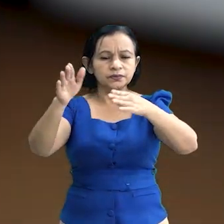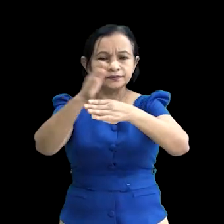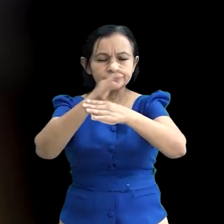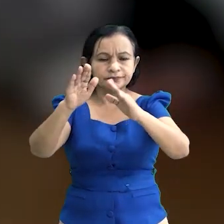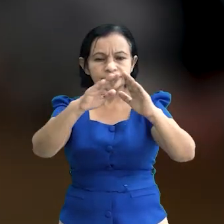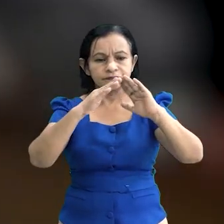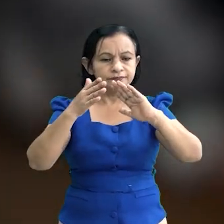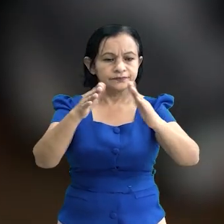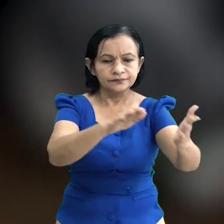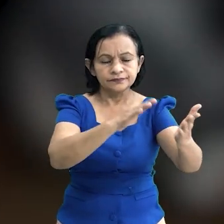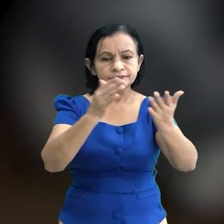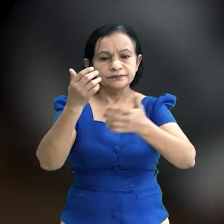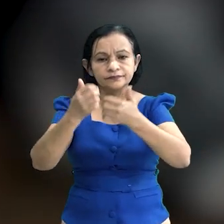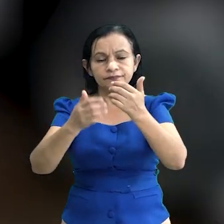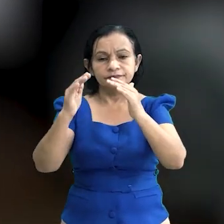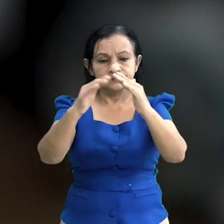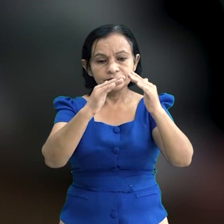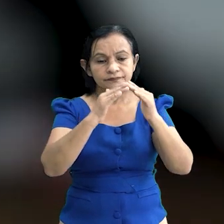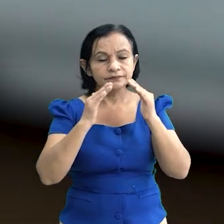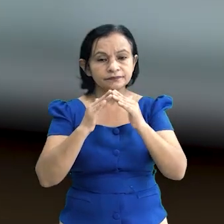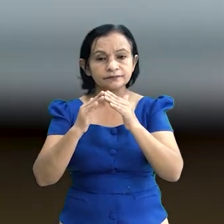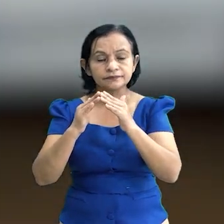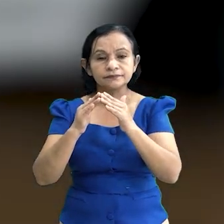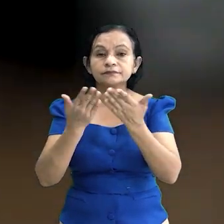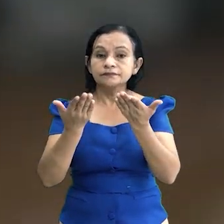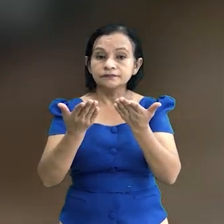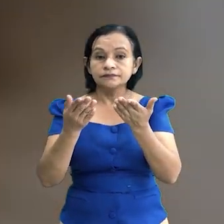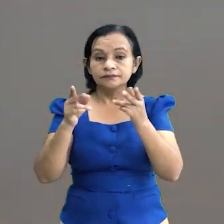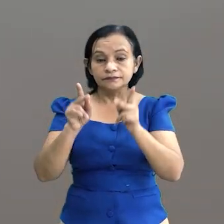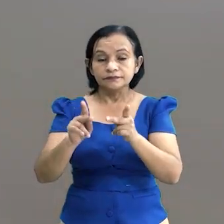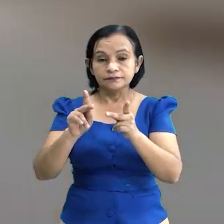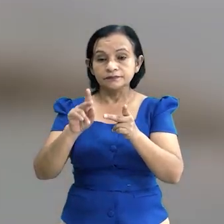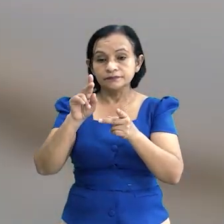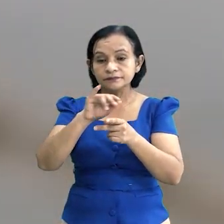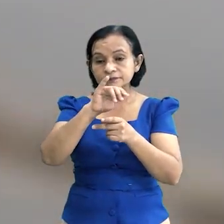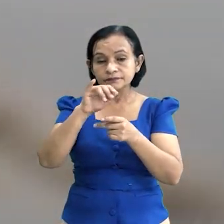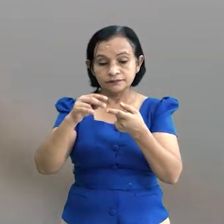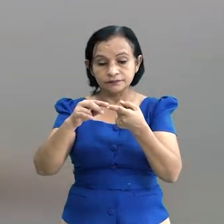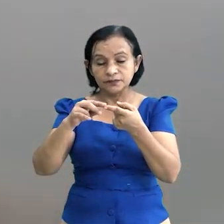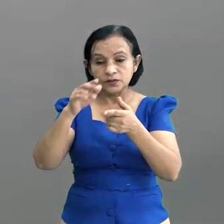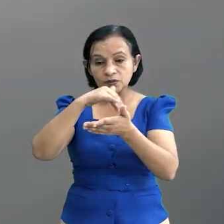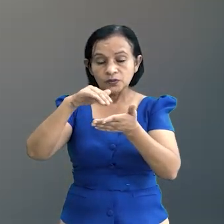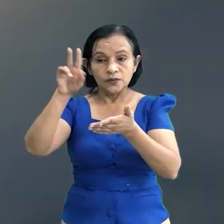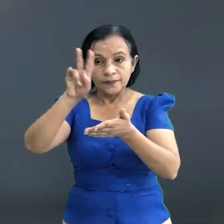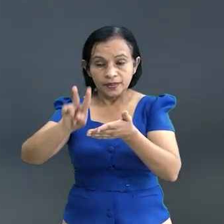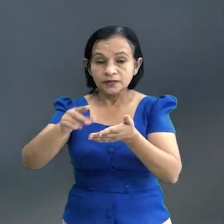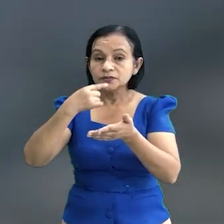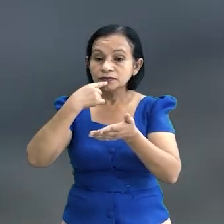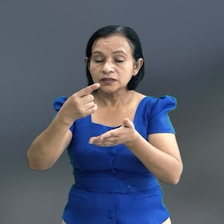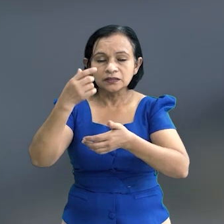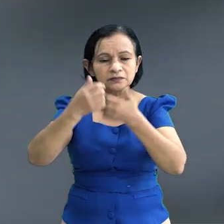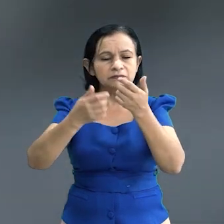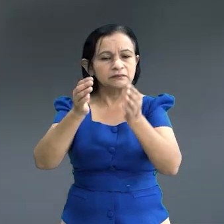ciudades del país, así como daños en viviendas y zonas urbanas. Por su parte, el estado de Guajira, litoral central del país, también